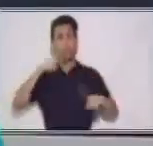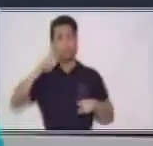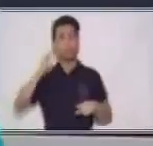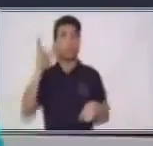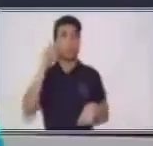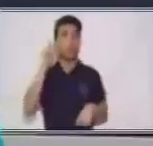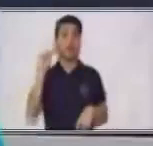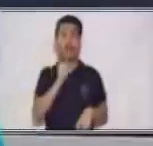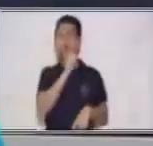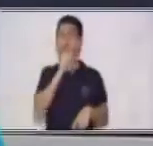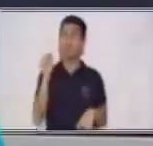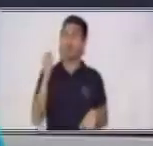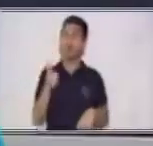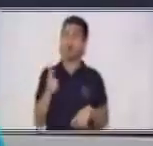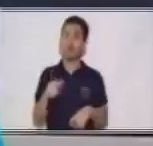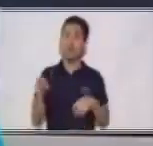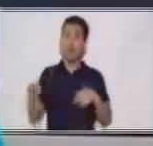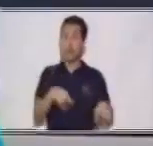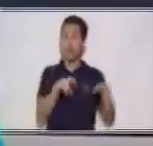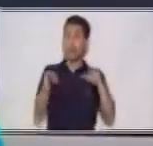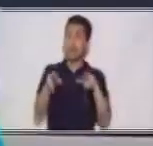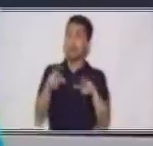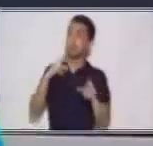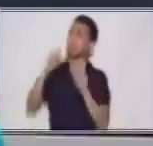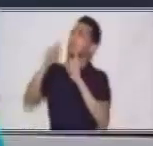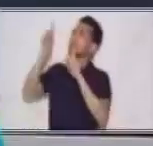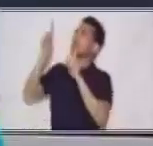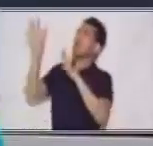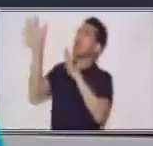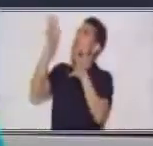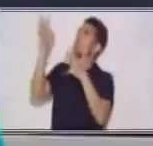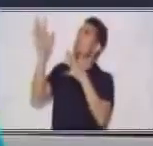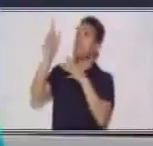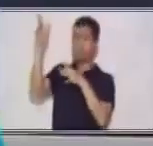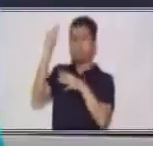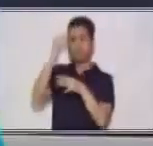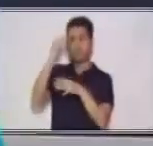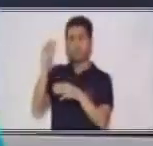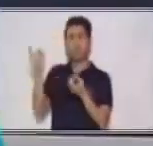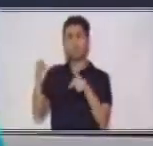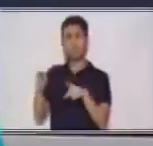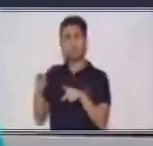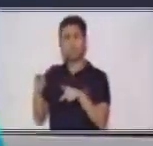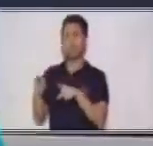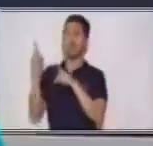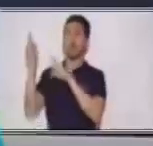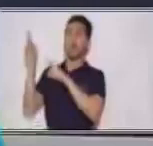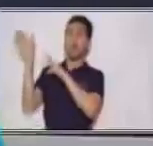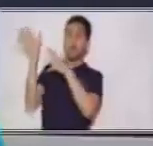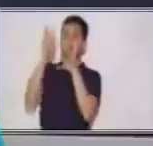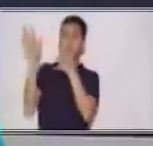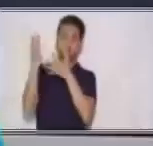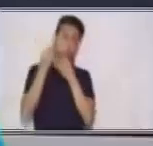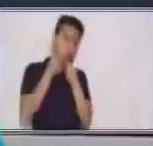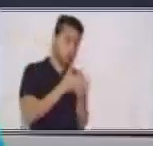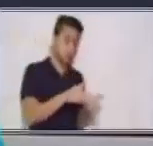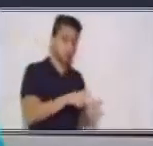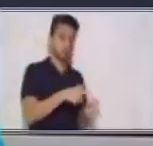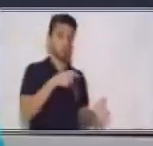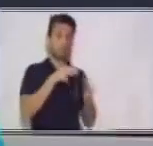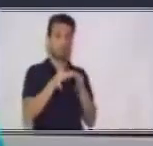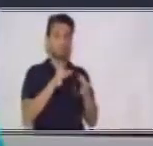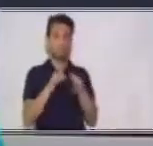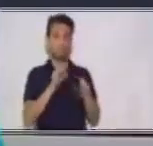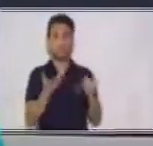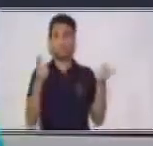preguntan al viento que si él sabía algo que estaba pasando, a lo cual el viento les explica lo que estaba sucediendo. En